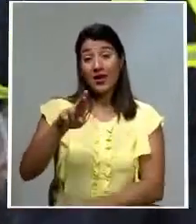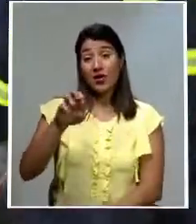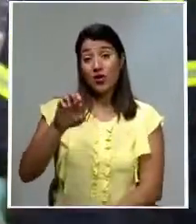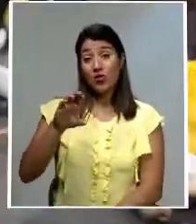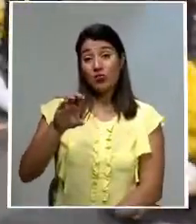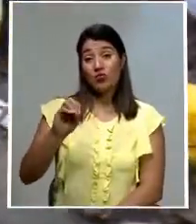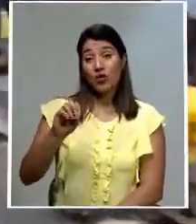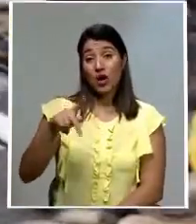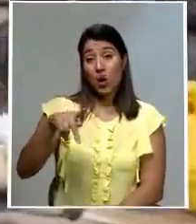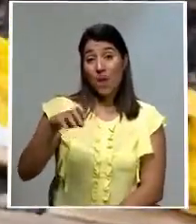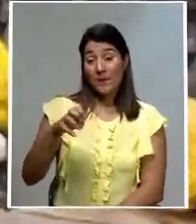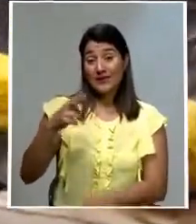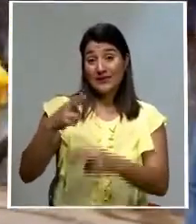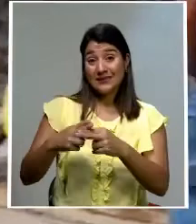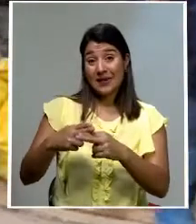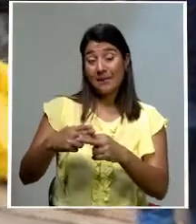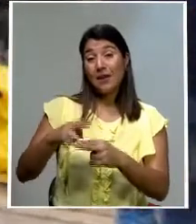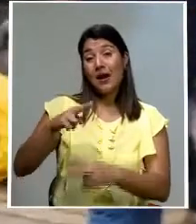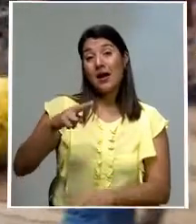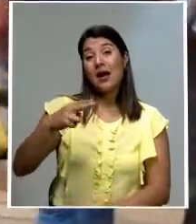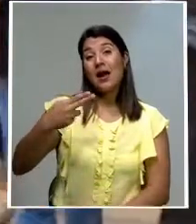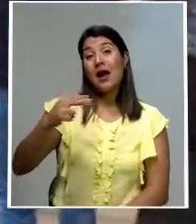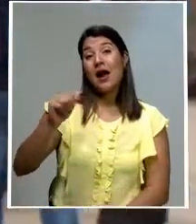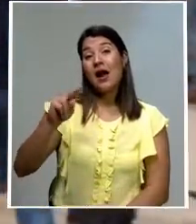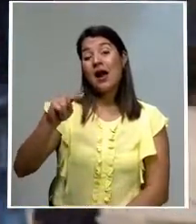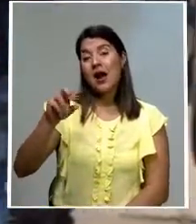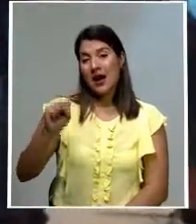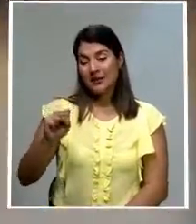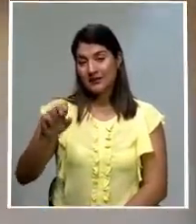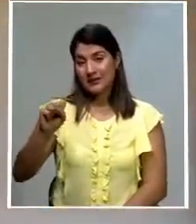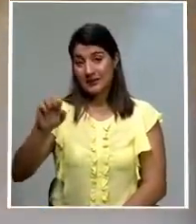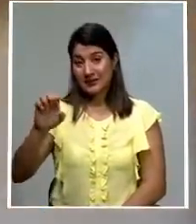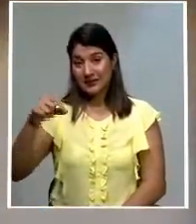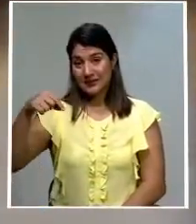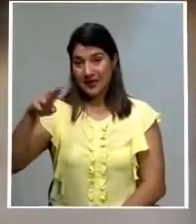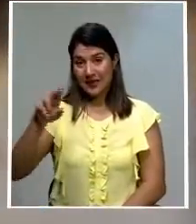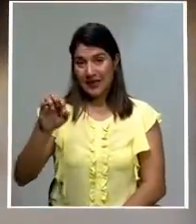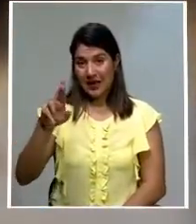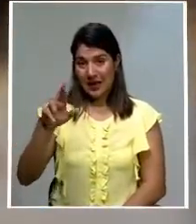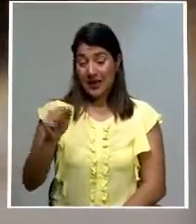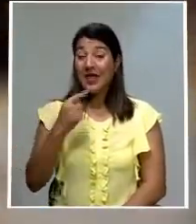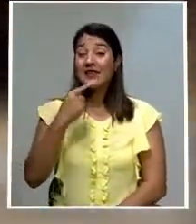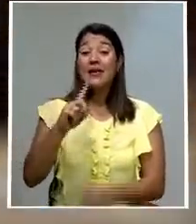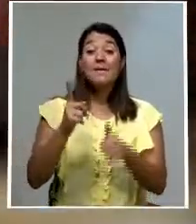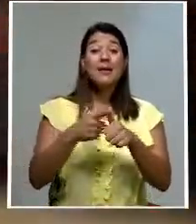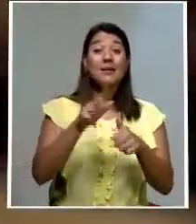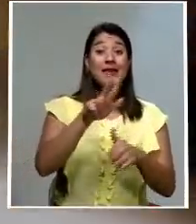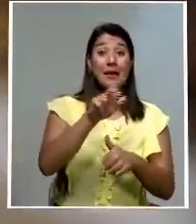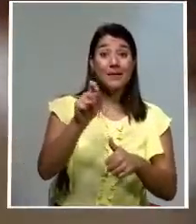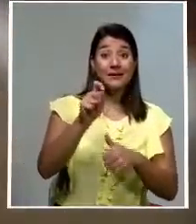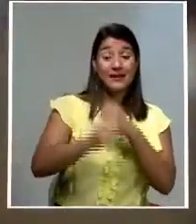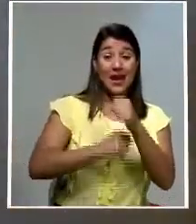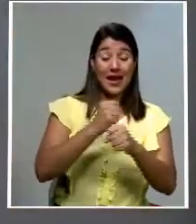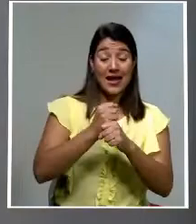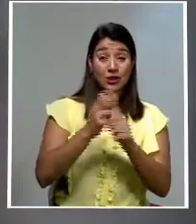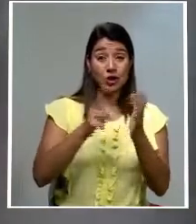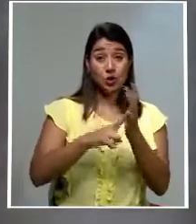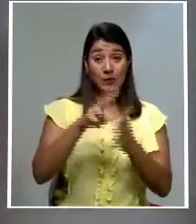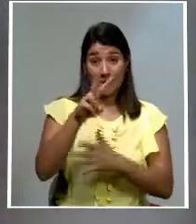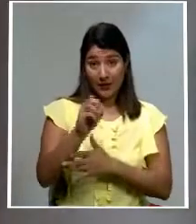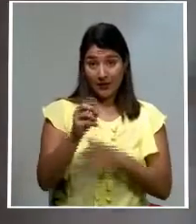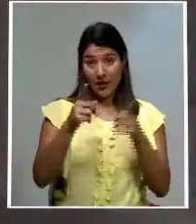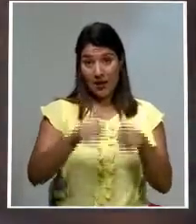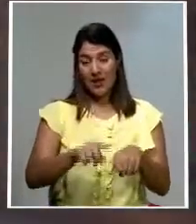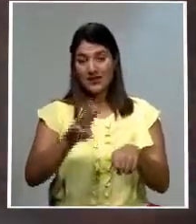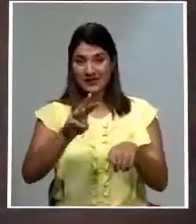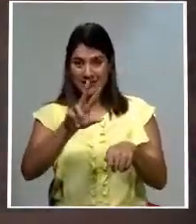Sequeira, los casos han disminuido. Por ejemplo, mientras que en el primer trimestre del 2020 se presentaron 63 eventos,